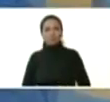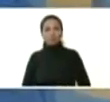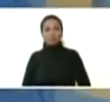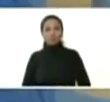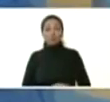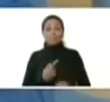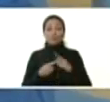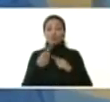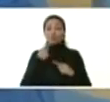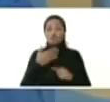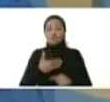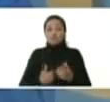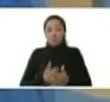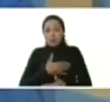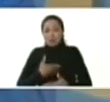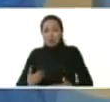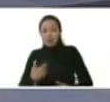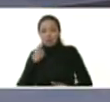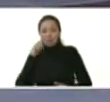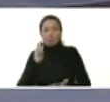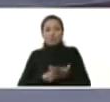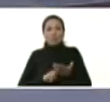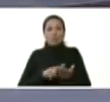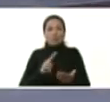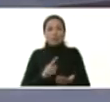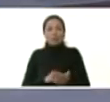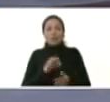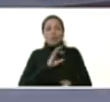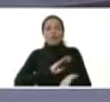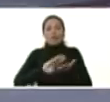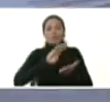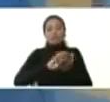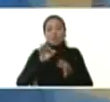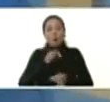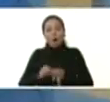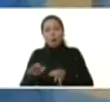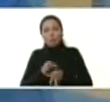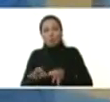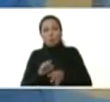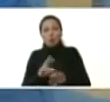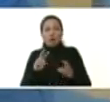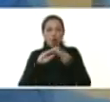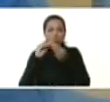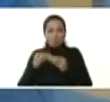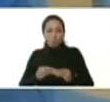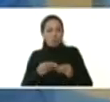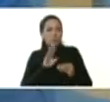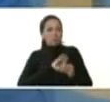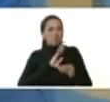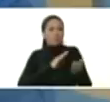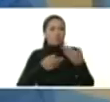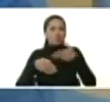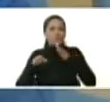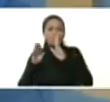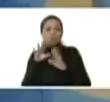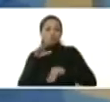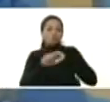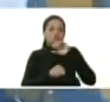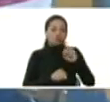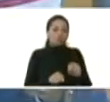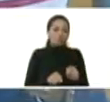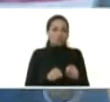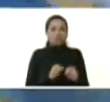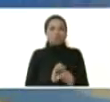Pero lo que yo más quiero aprobar es créditos en Petro para arreglo, autoconstrucción, compra,